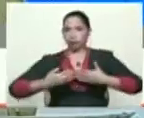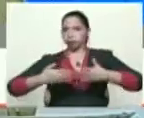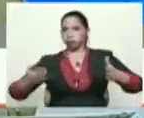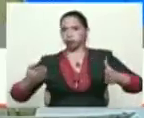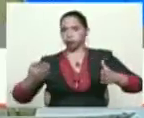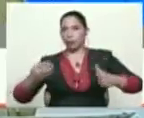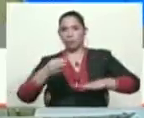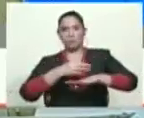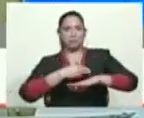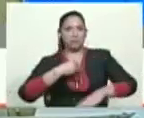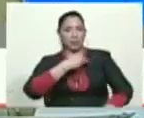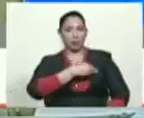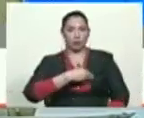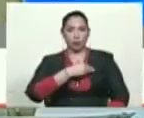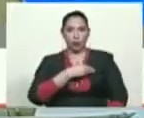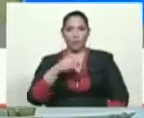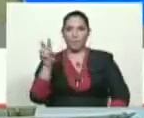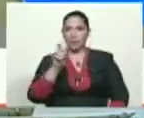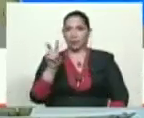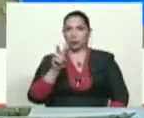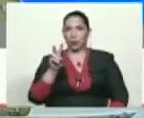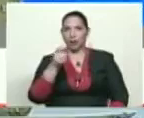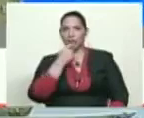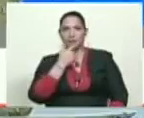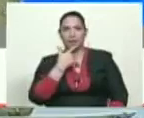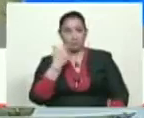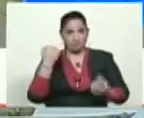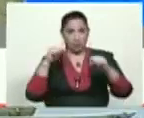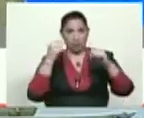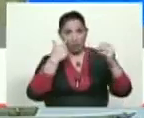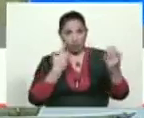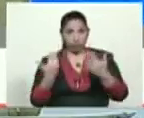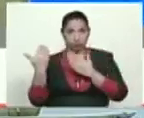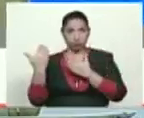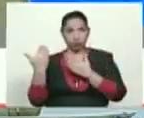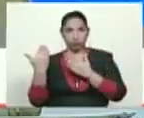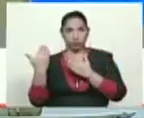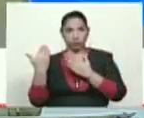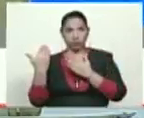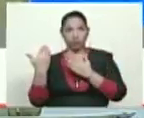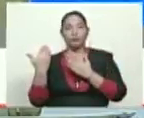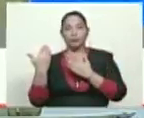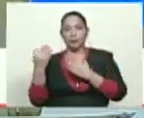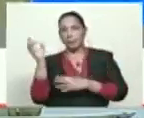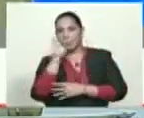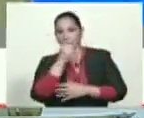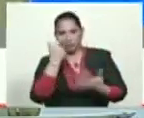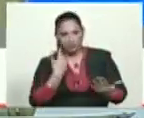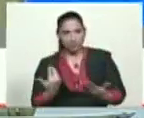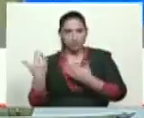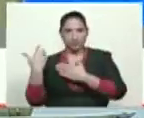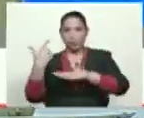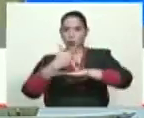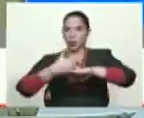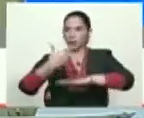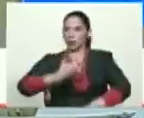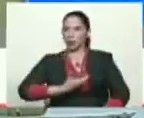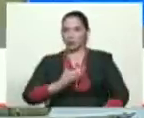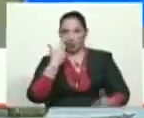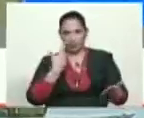bella en la ciudad de barquisimeto estamos preparados vamos a barquisimeto pues gobernador alcalde